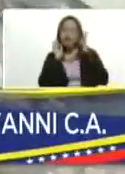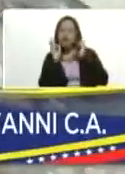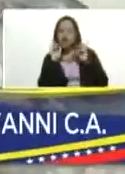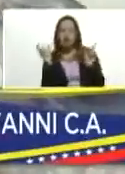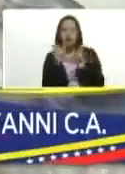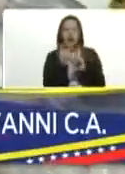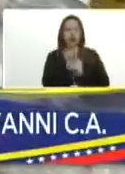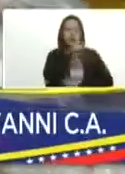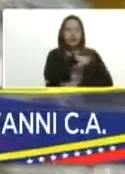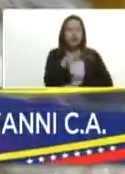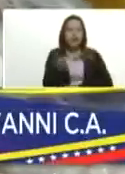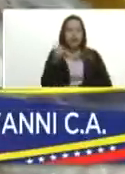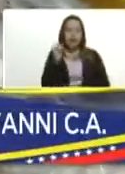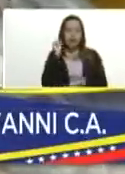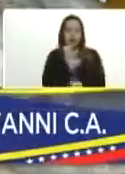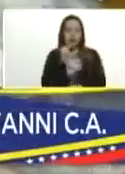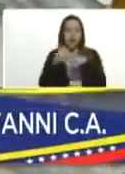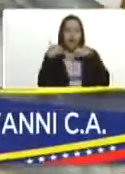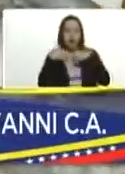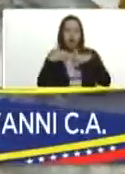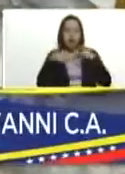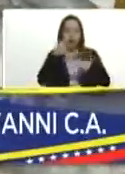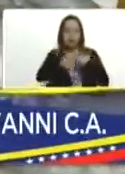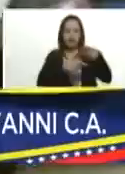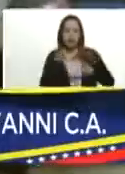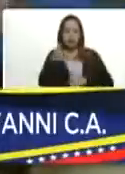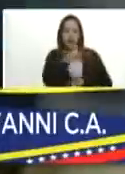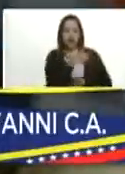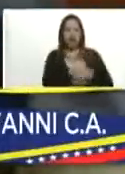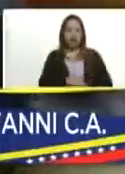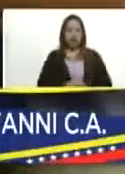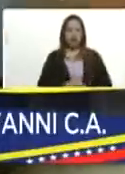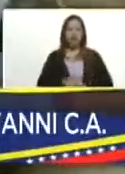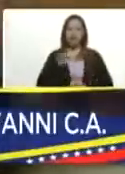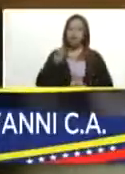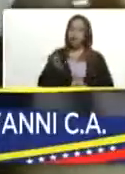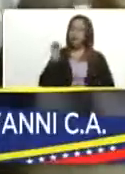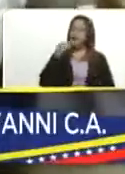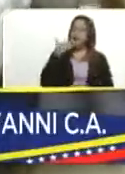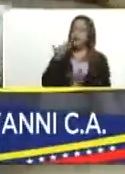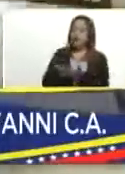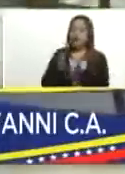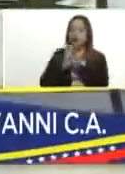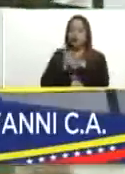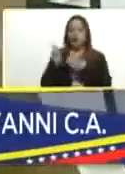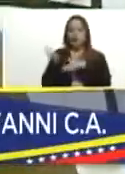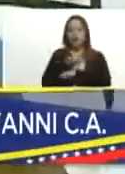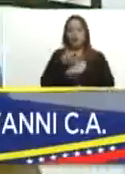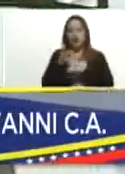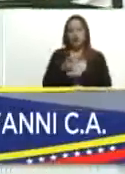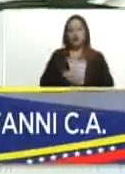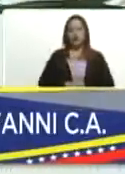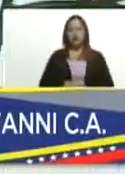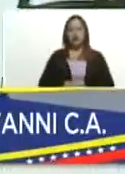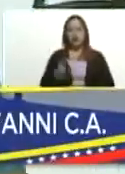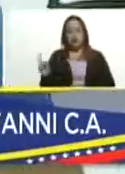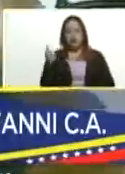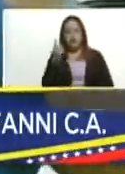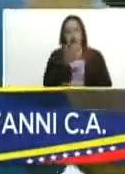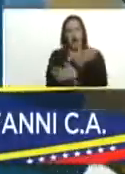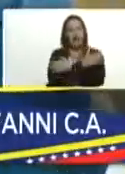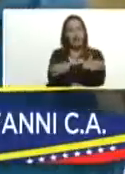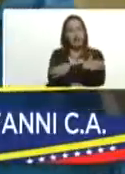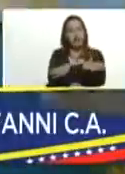esta importante empresa procesadora de pescado. Bueno, muchas gracias, compañero gobernador. Ante todo, un gran